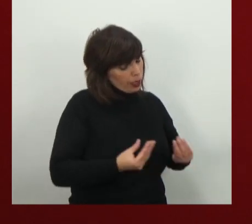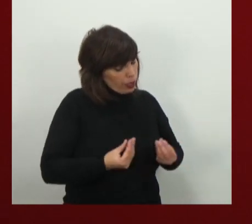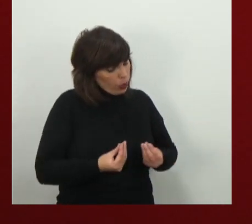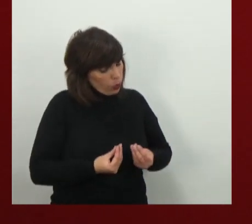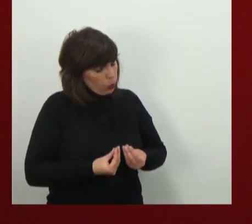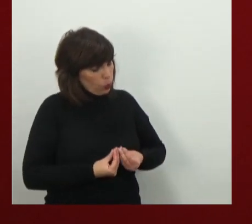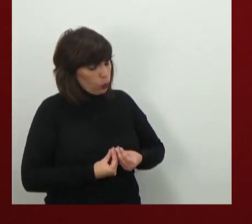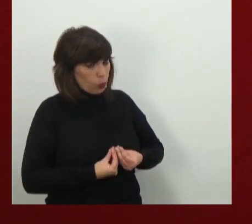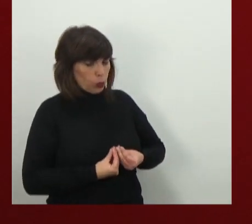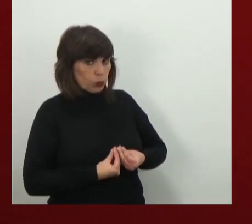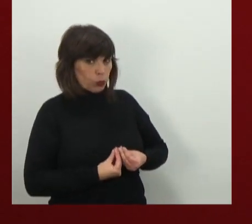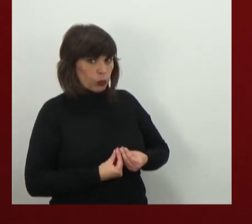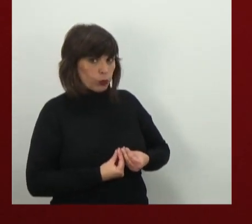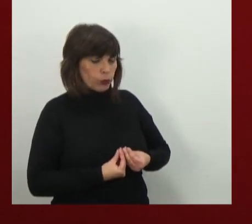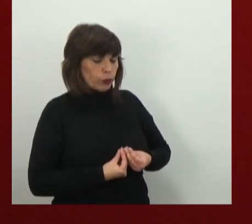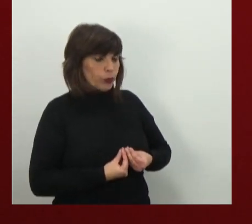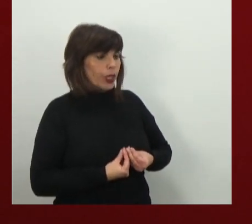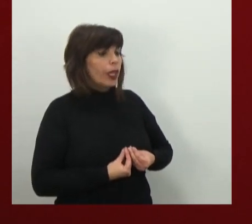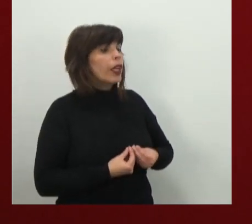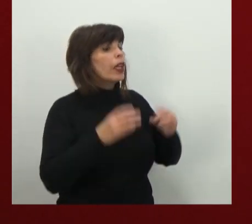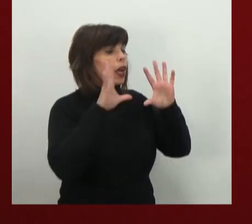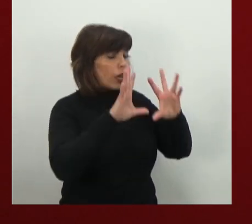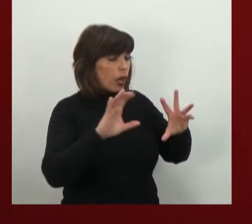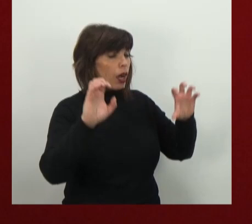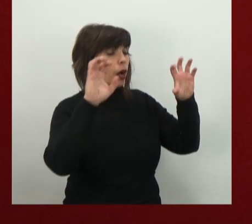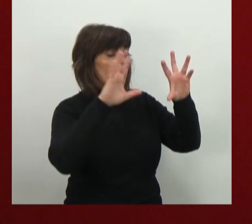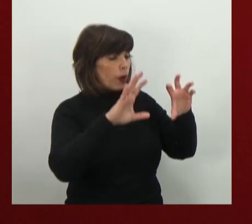Maestro, aprender de Él.